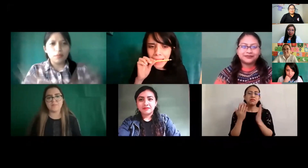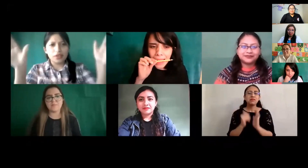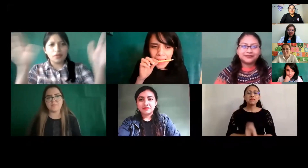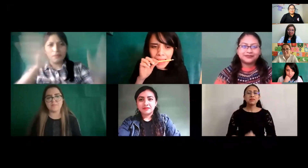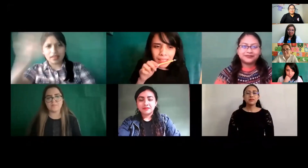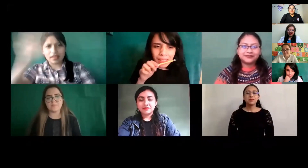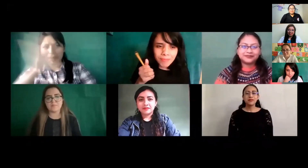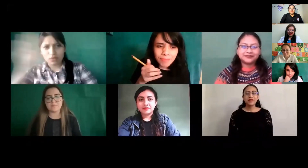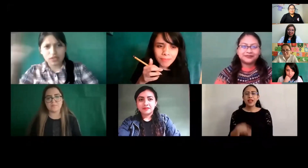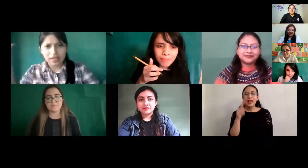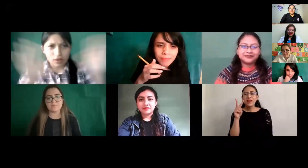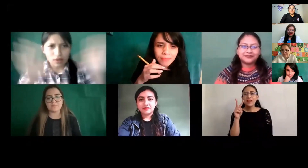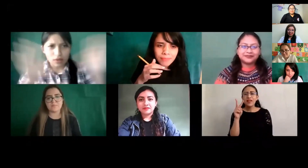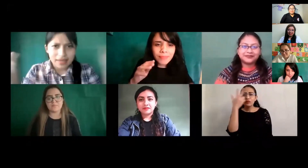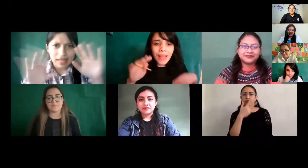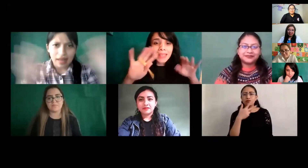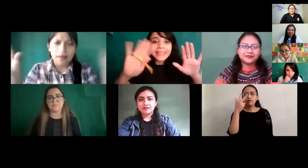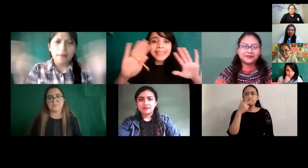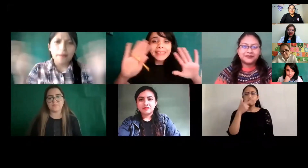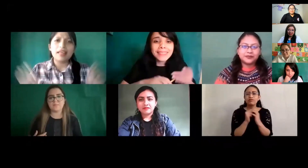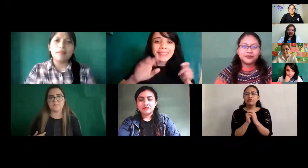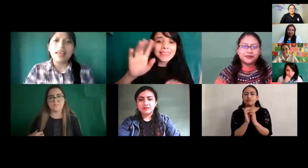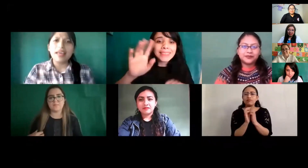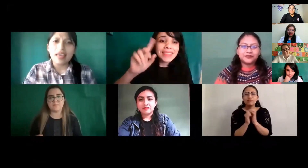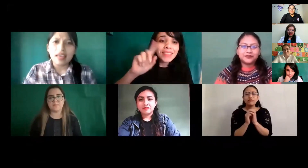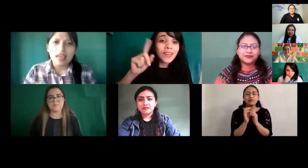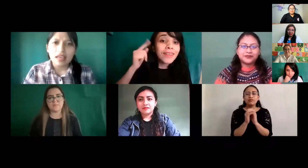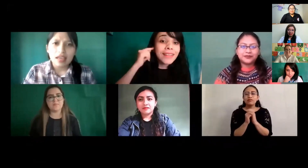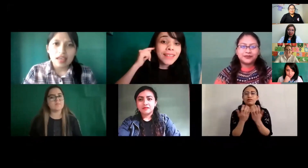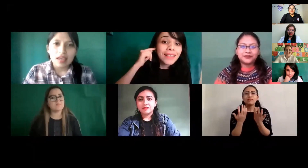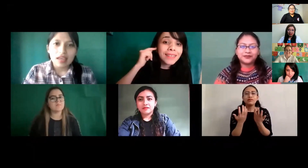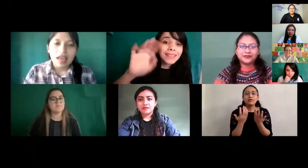La veo como un poquito perdida, pero no sé qué es lo que le pasa. María del Valle.